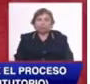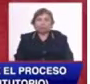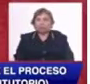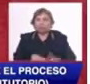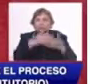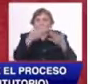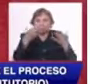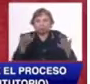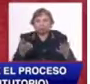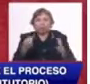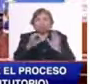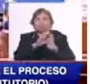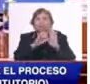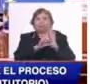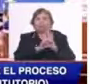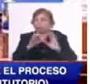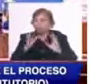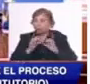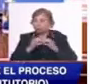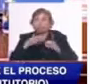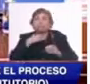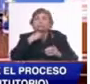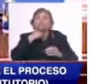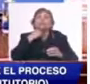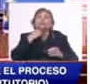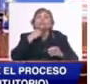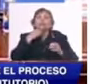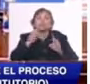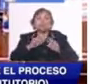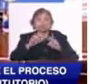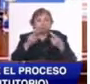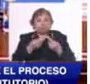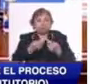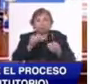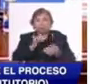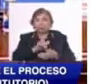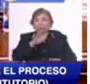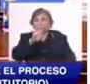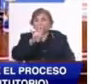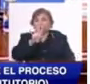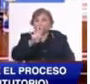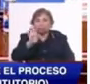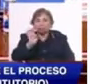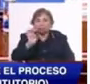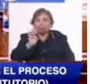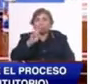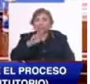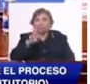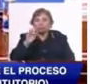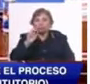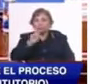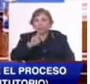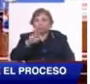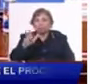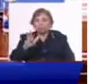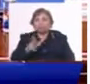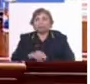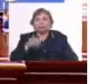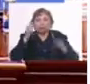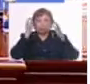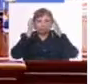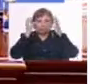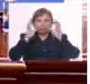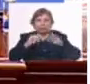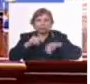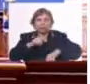Señores congresistas, la Junta de Portavoces, en sesión celebrada el 24 de enero del 2023, acordó